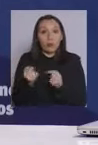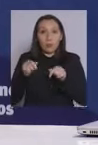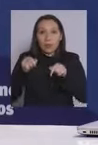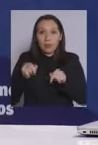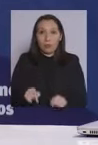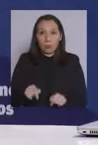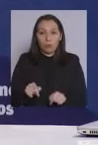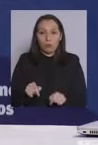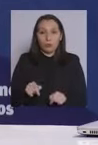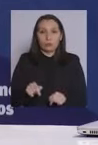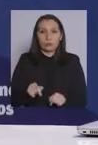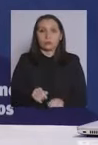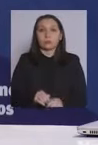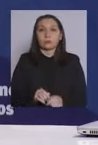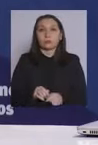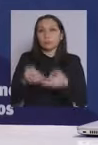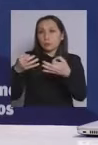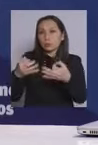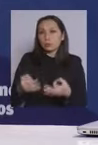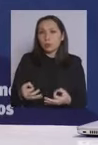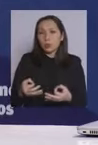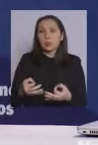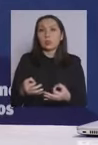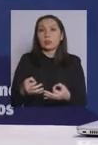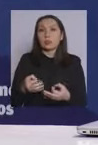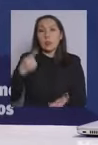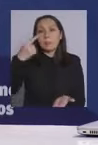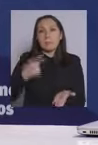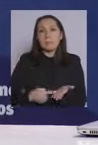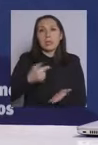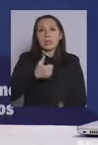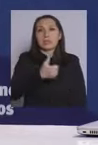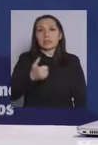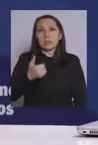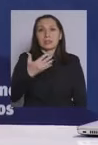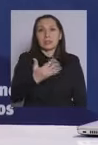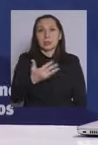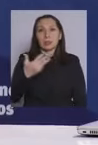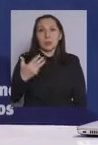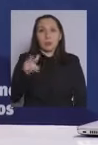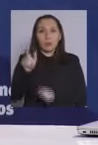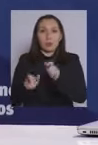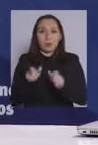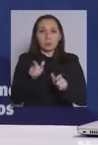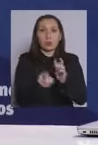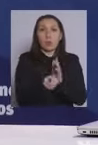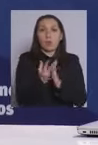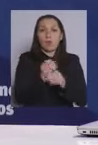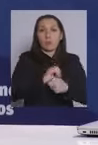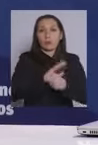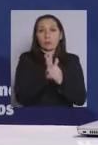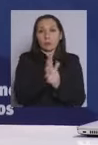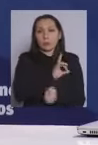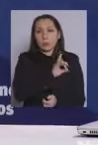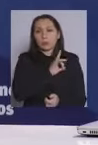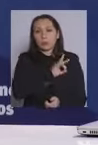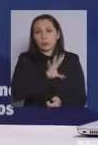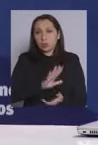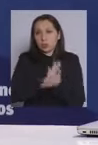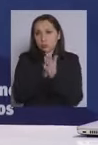día alcanzaron a la cifra de 1.659 casos nuevos para todo el